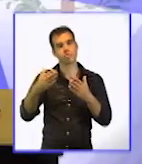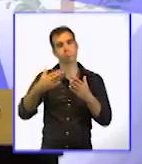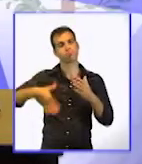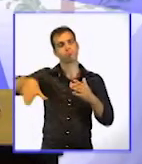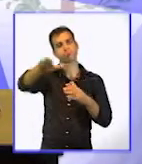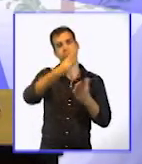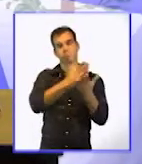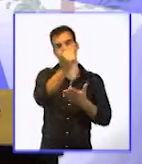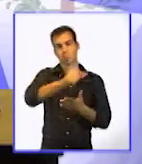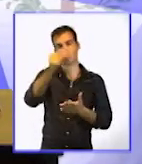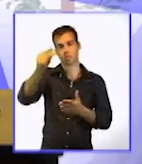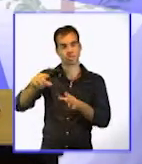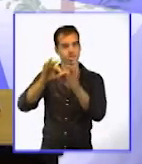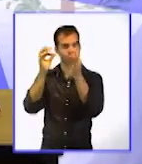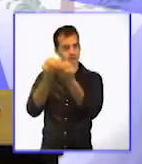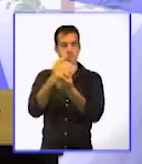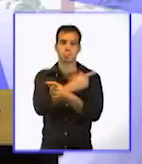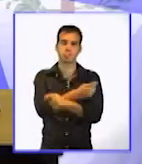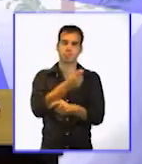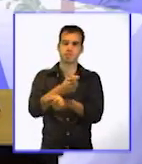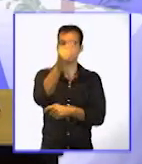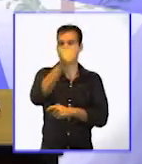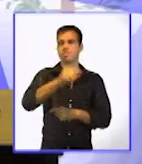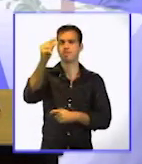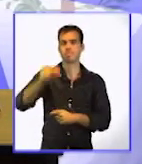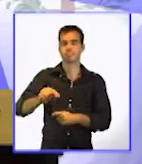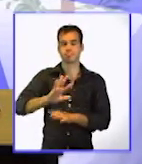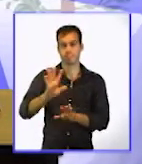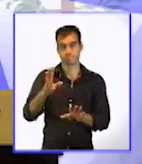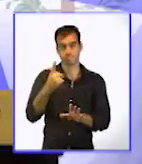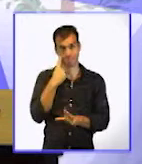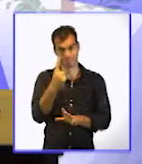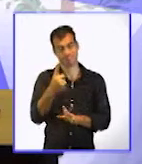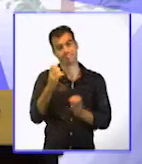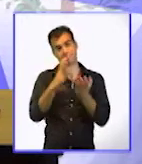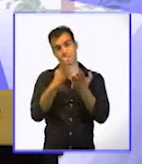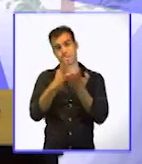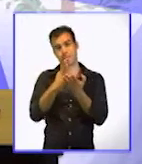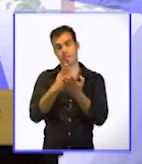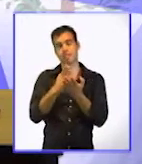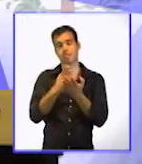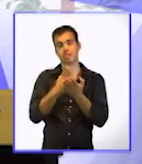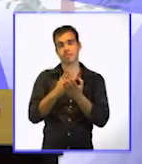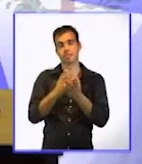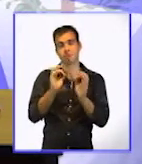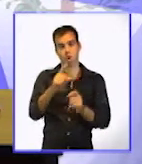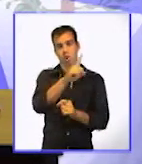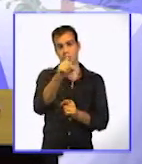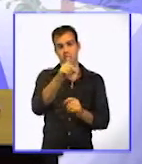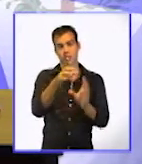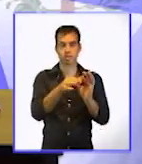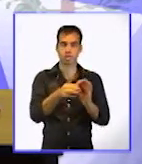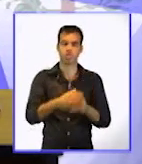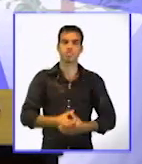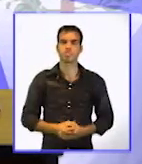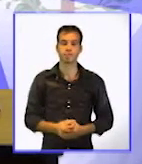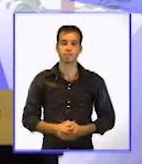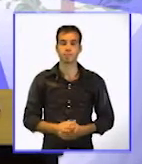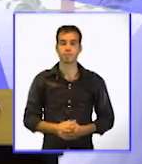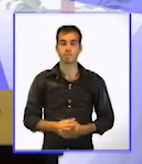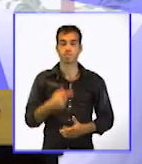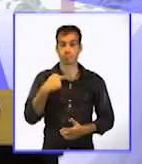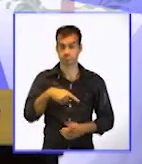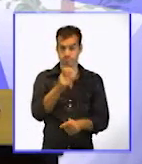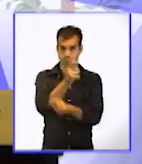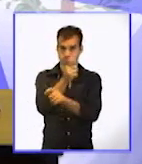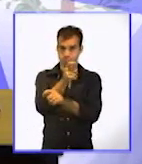Un saludo tengan todos estudiantes, profesores y familias que se encuentran con nosotros en este primer encuentro del